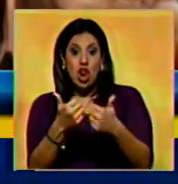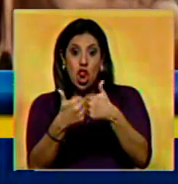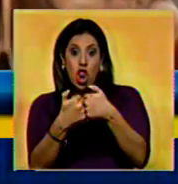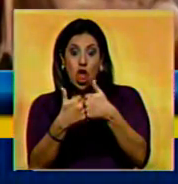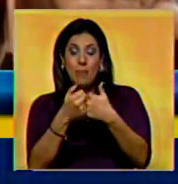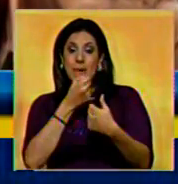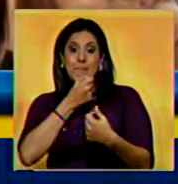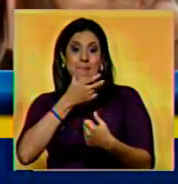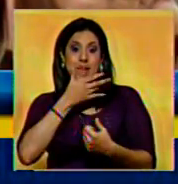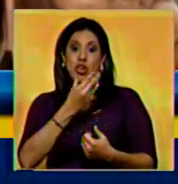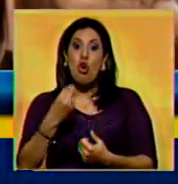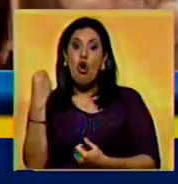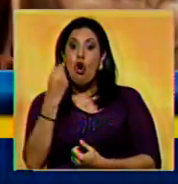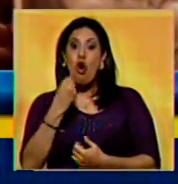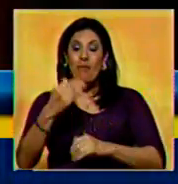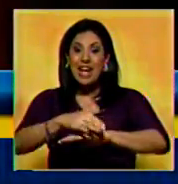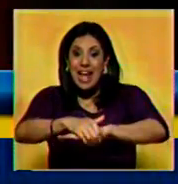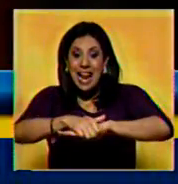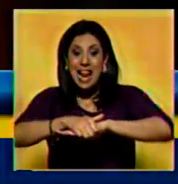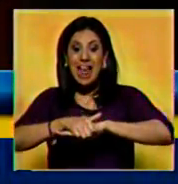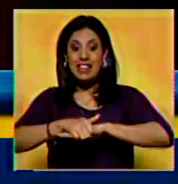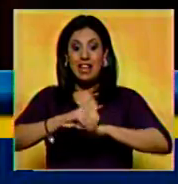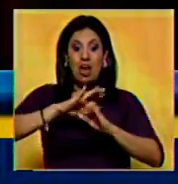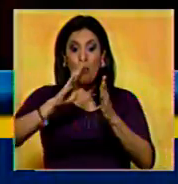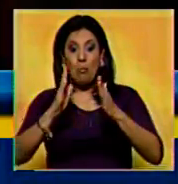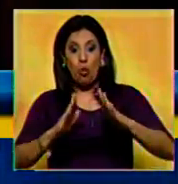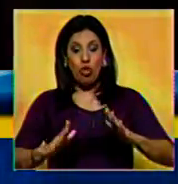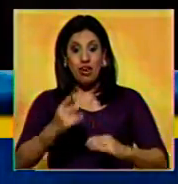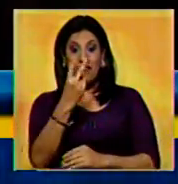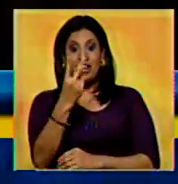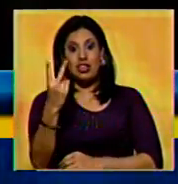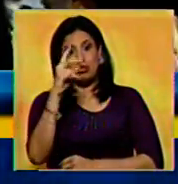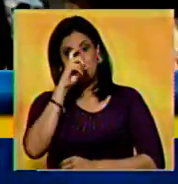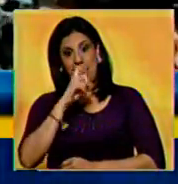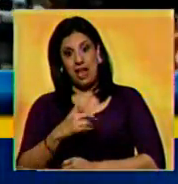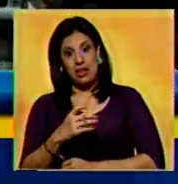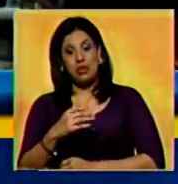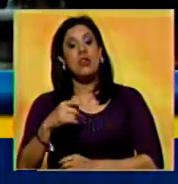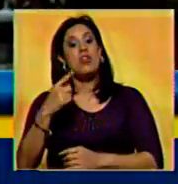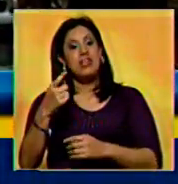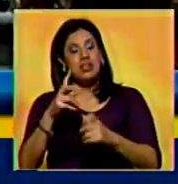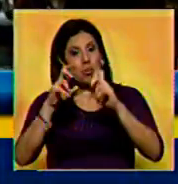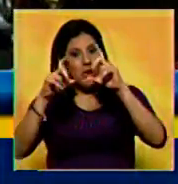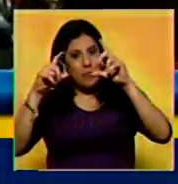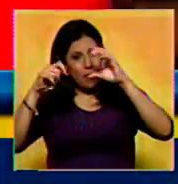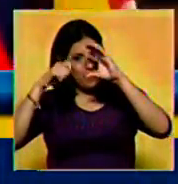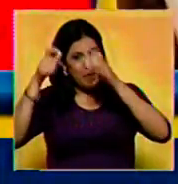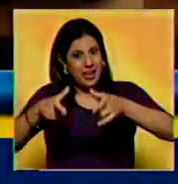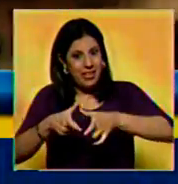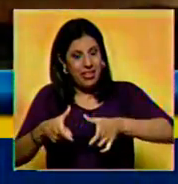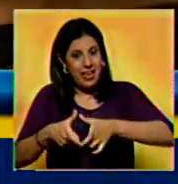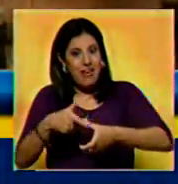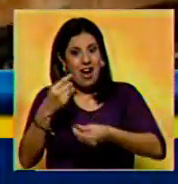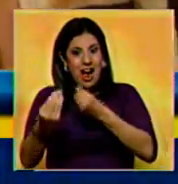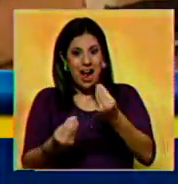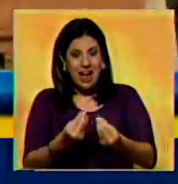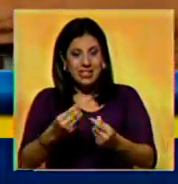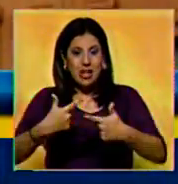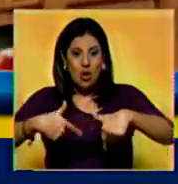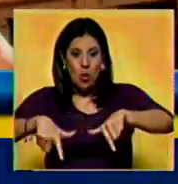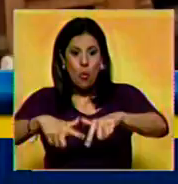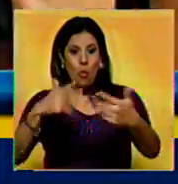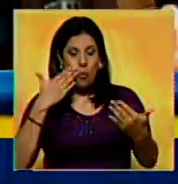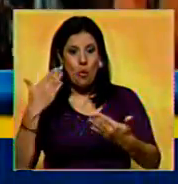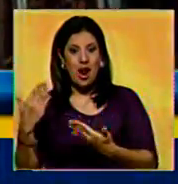la hermosa joven británica Chloe Green, de 22 años. Para su nuevo video, Mark se apoderó del este de las calles del